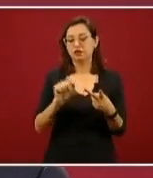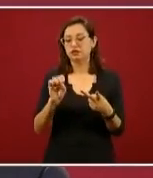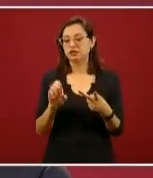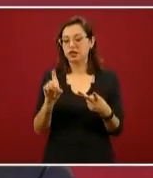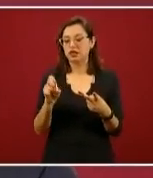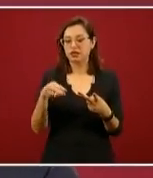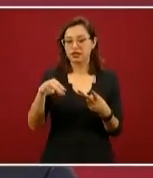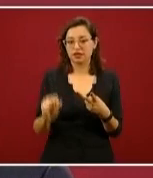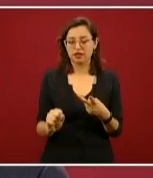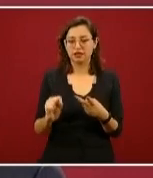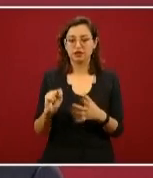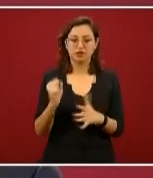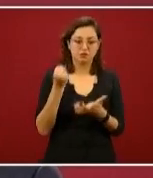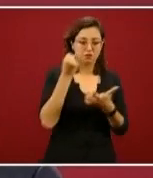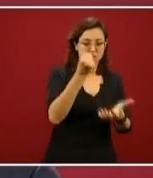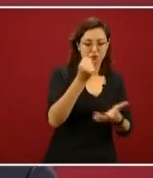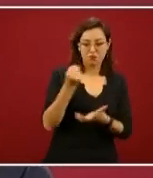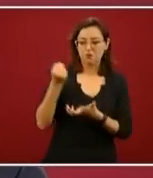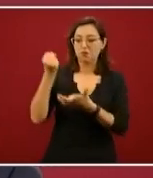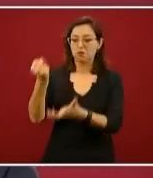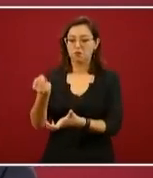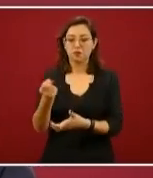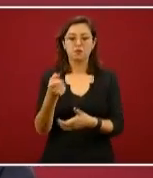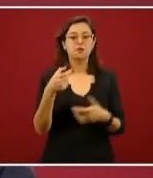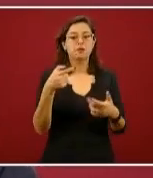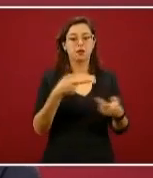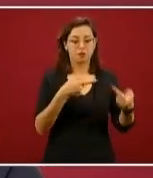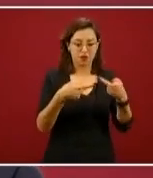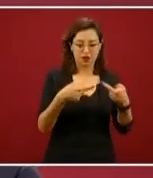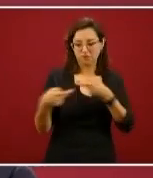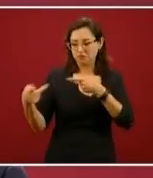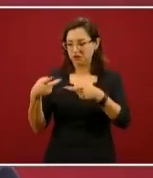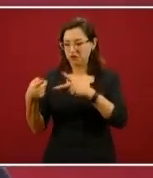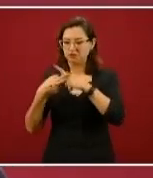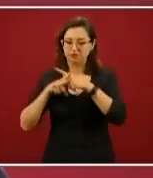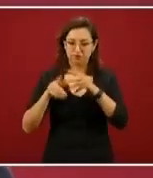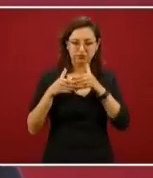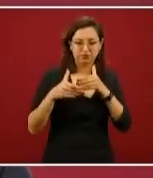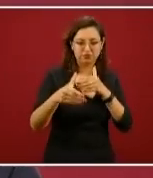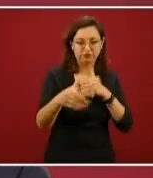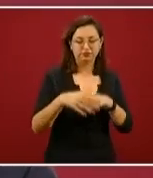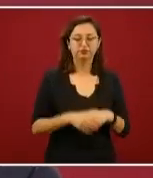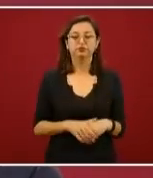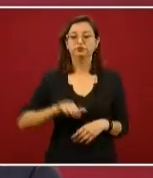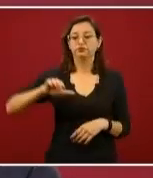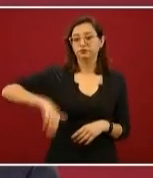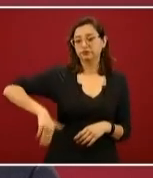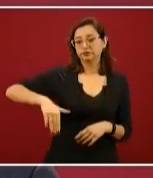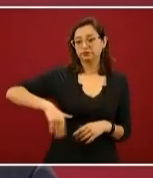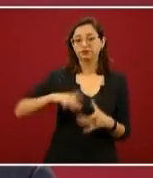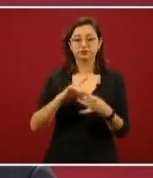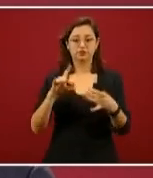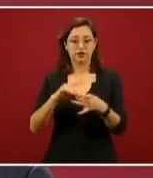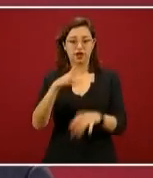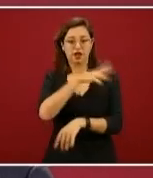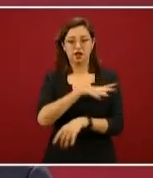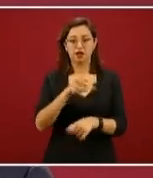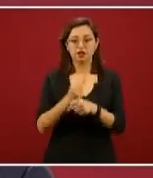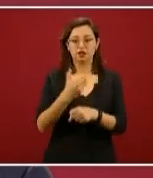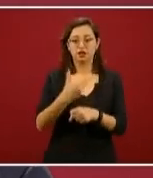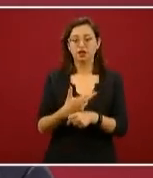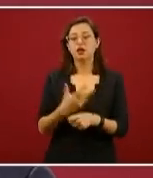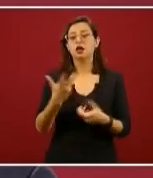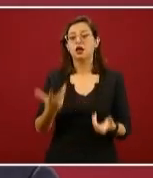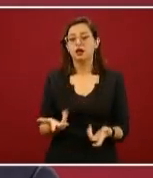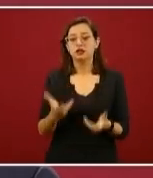Defensa Nacional para los planes DN3 y el Plan Marina. Como acaba de mencionar el general secretario, el general